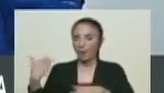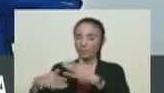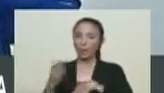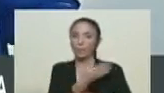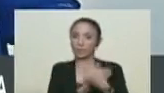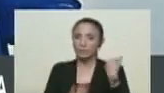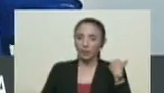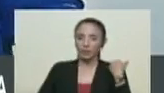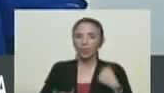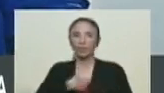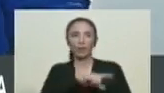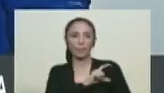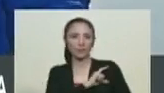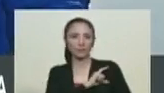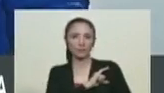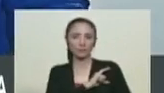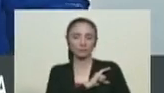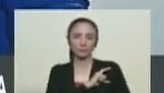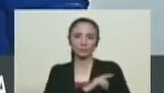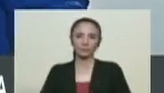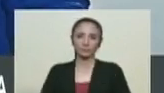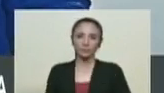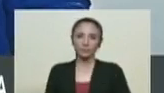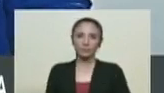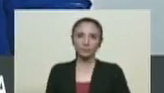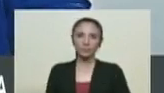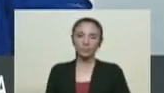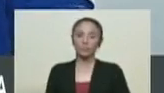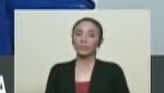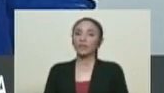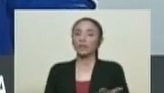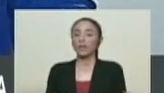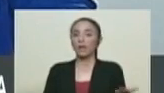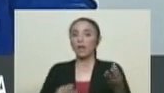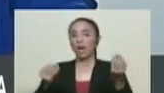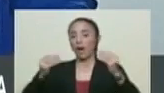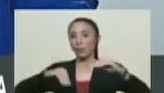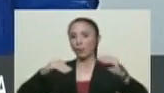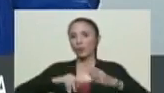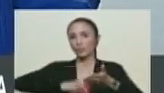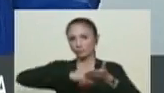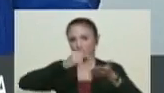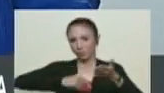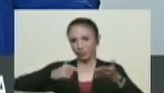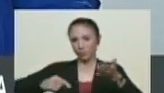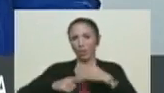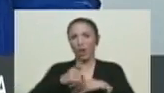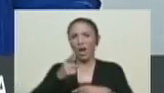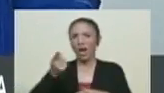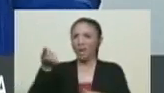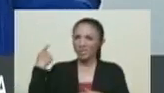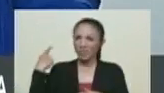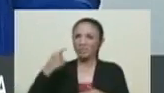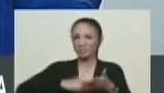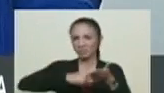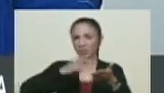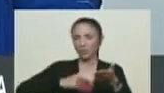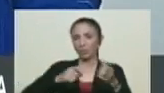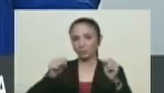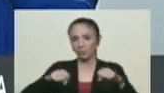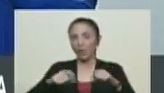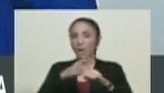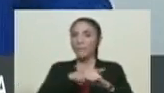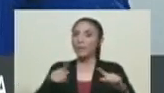Zapatero. Ese acuerdo se fue a firmar el día de ayer pero el señor